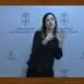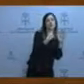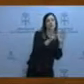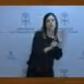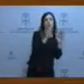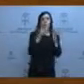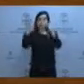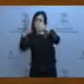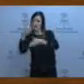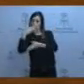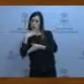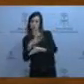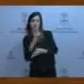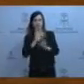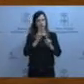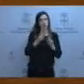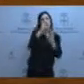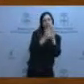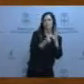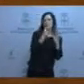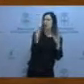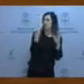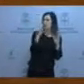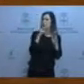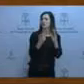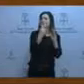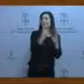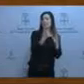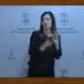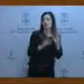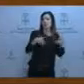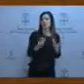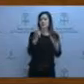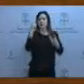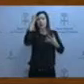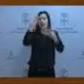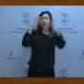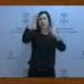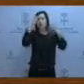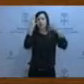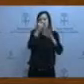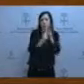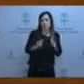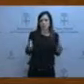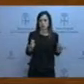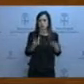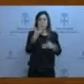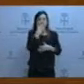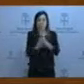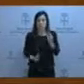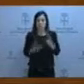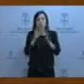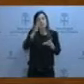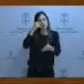damos, nos quedamos con algunos datos sesgados que aquí se dan, y no son verdad, yo ya sé que es una tarea ardua, en 5 minutos de intervención dar datos, pero en